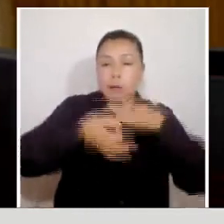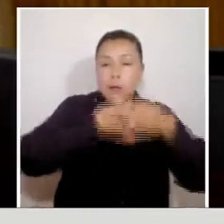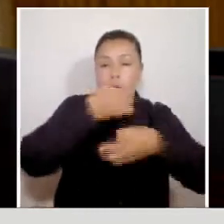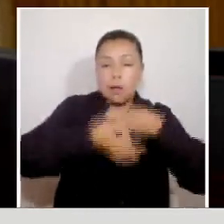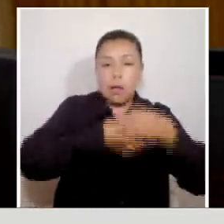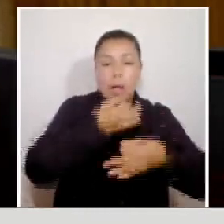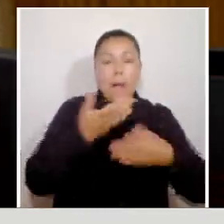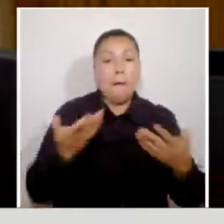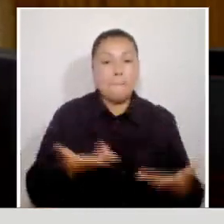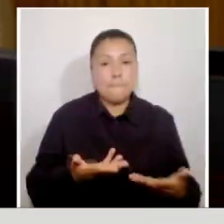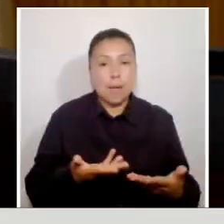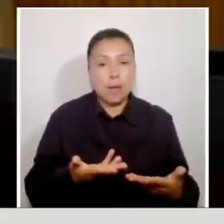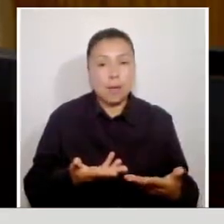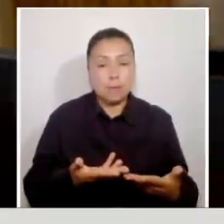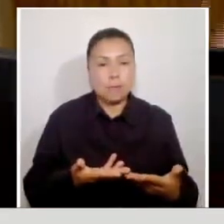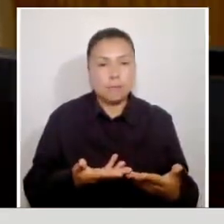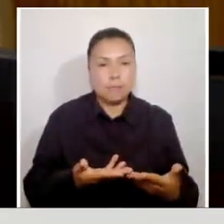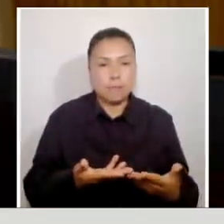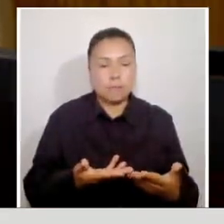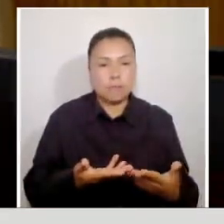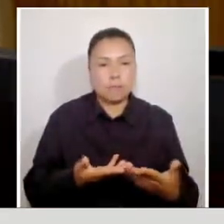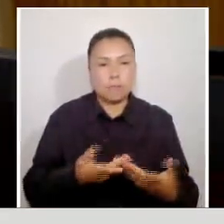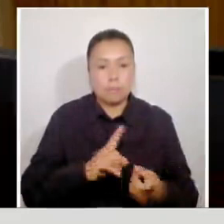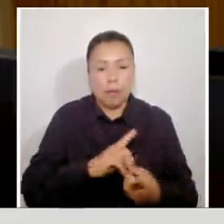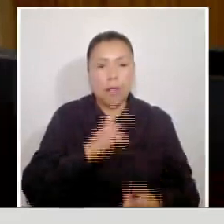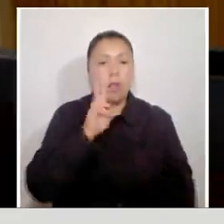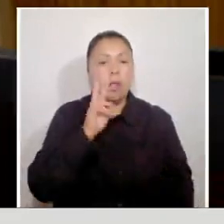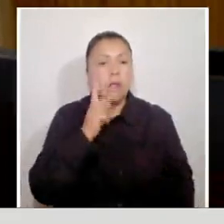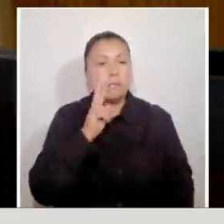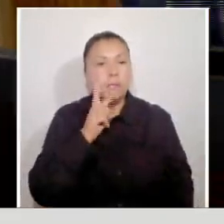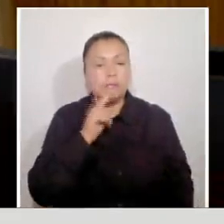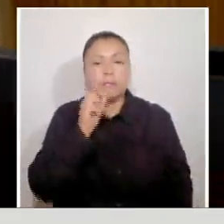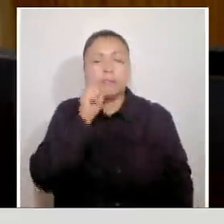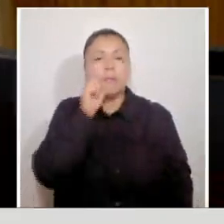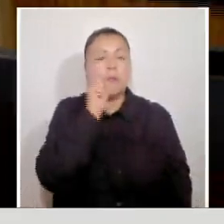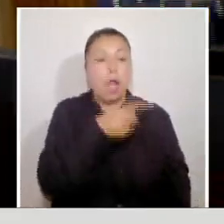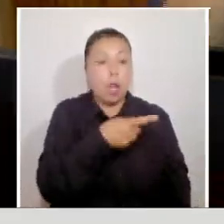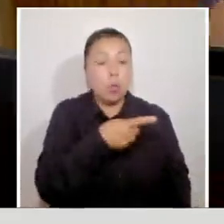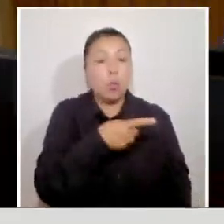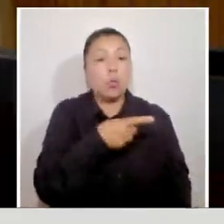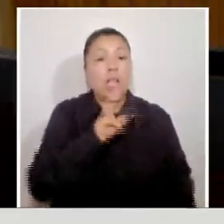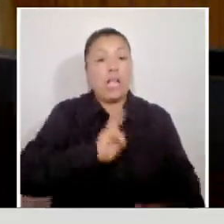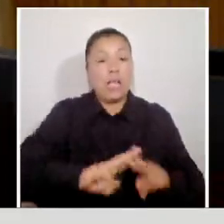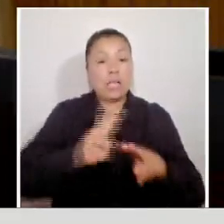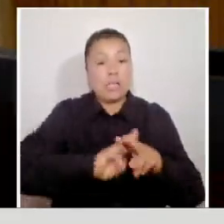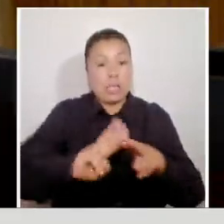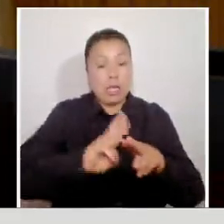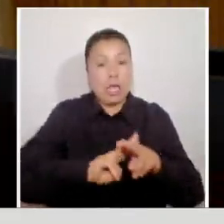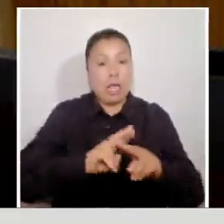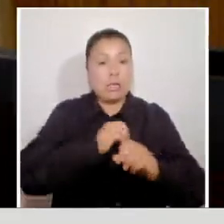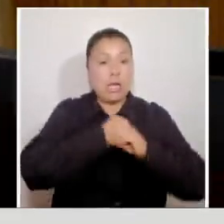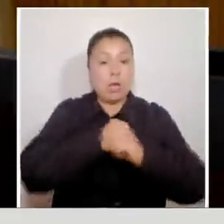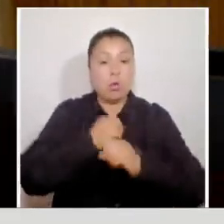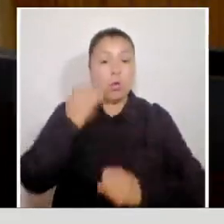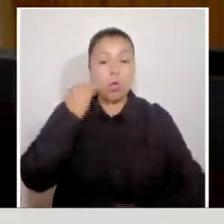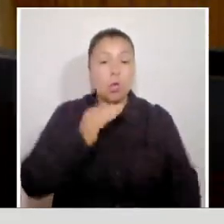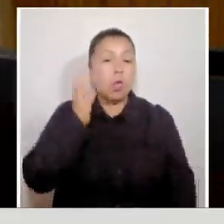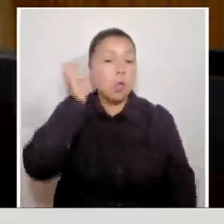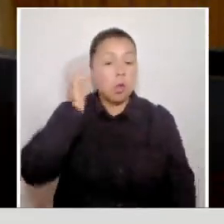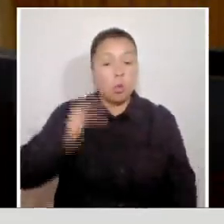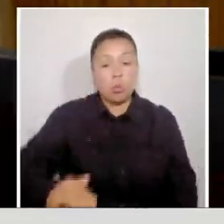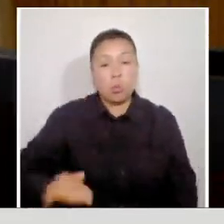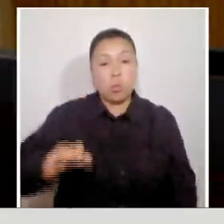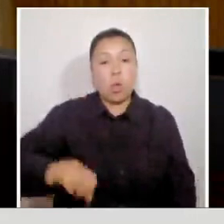para disfrazar las denuncias que se hacen en contra de niñas y niños y